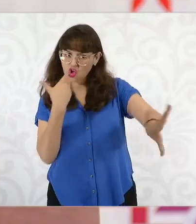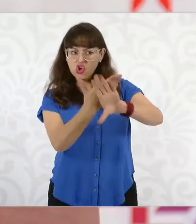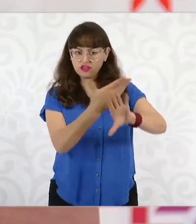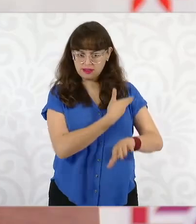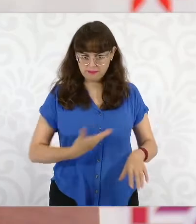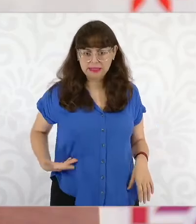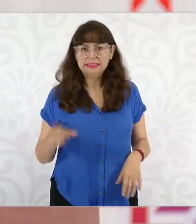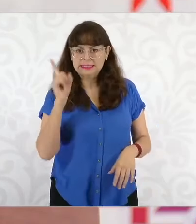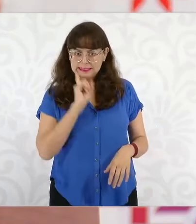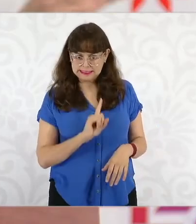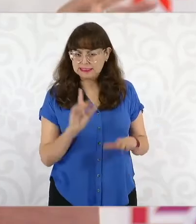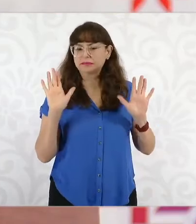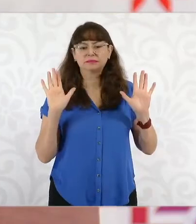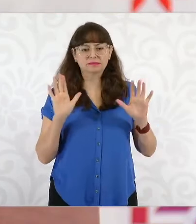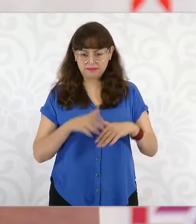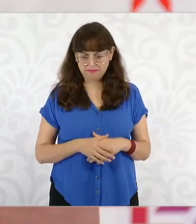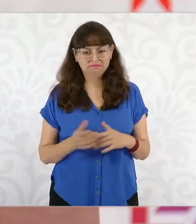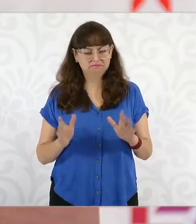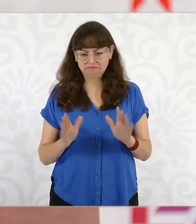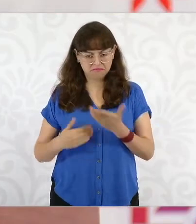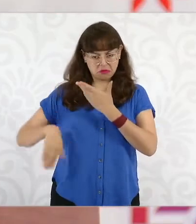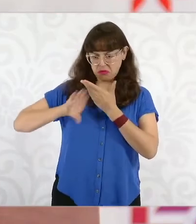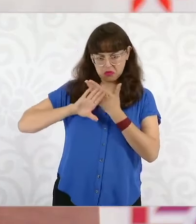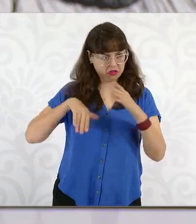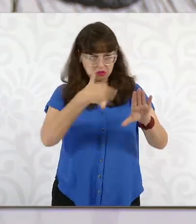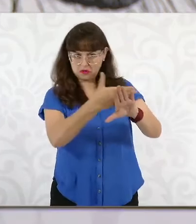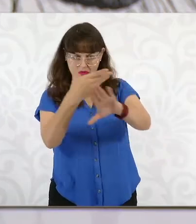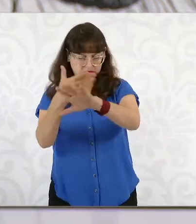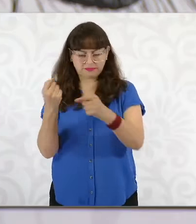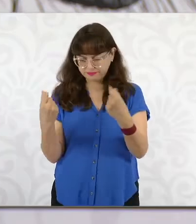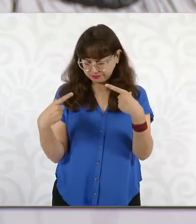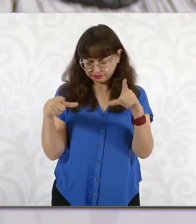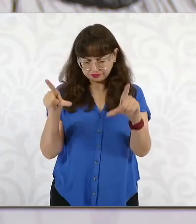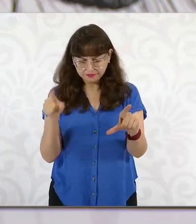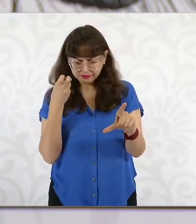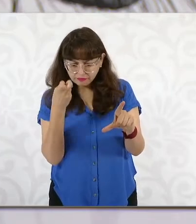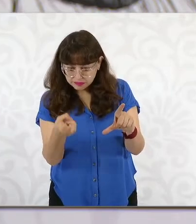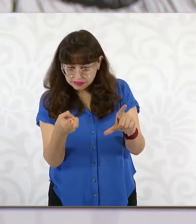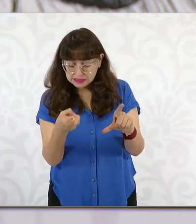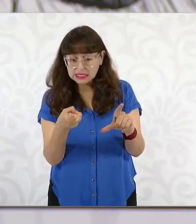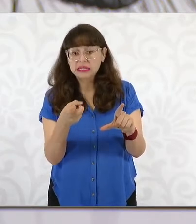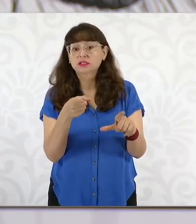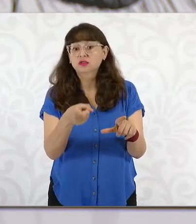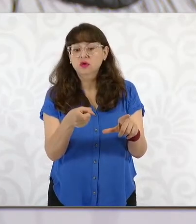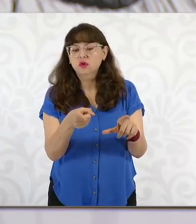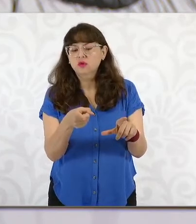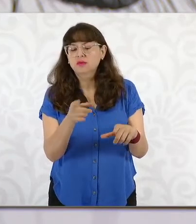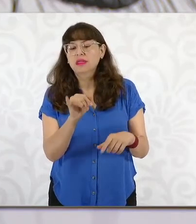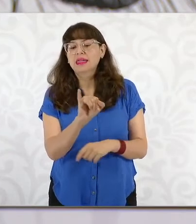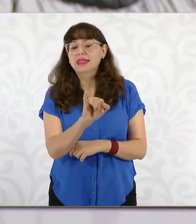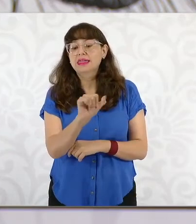México, cualquiera que ésta sea. Y entonces dicen, esta nota es